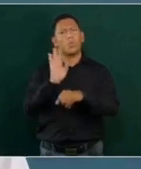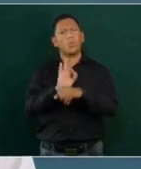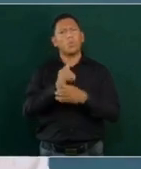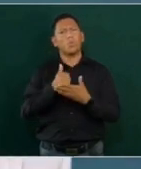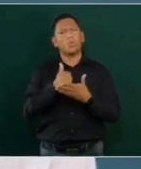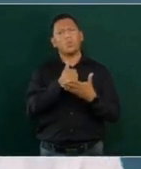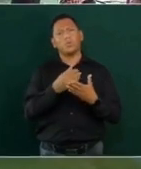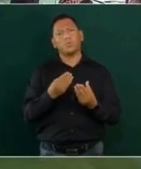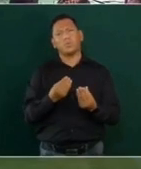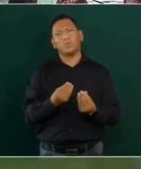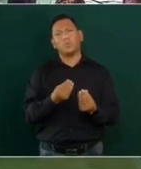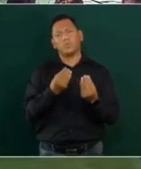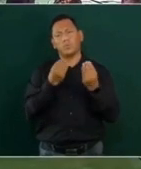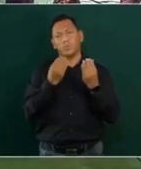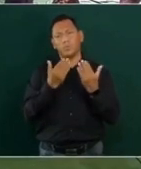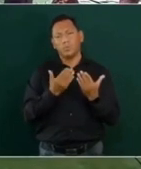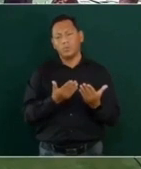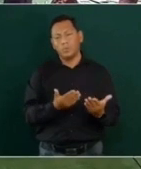por su